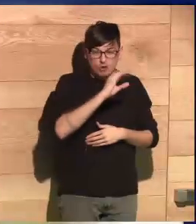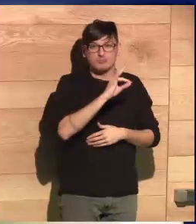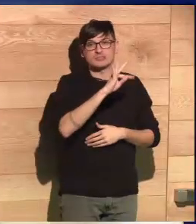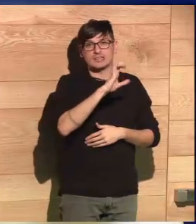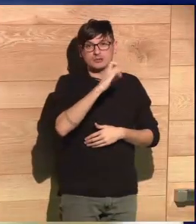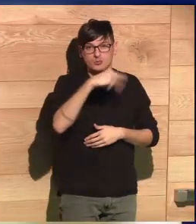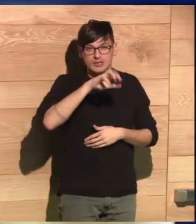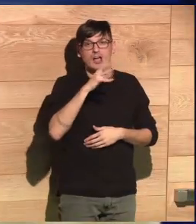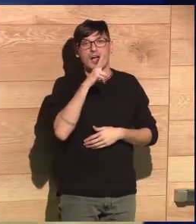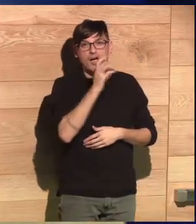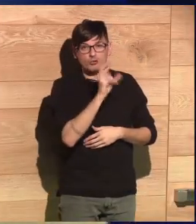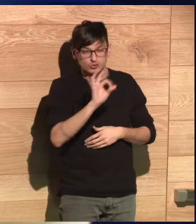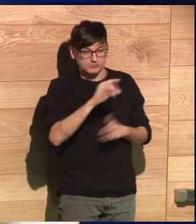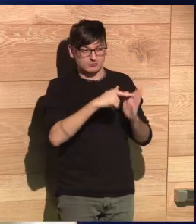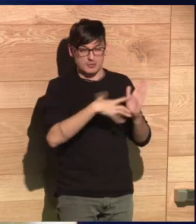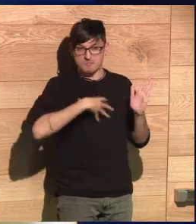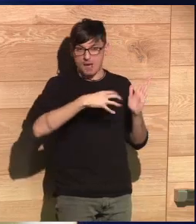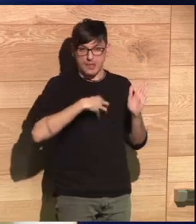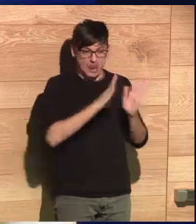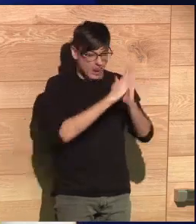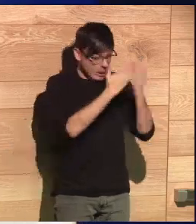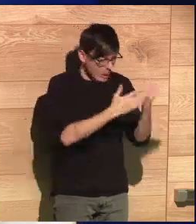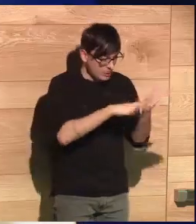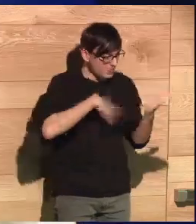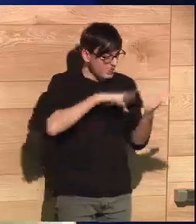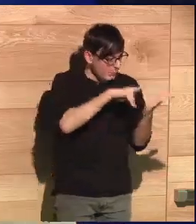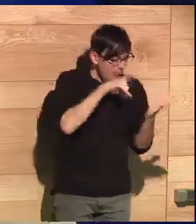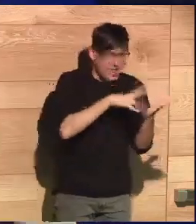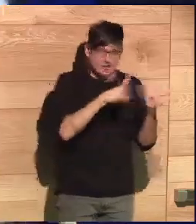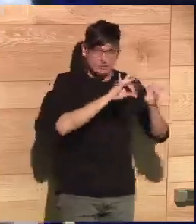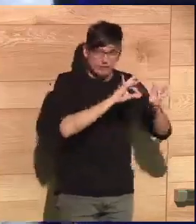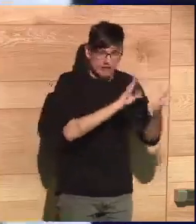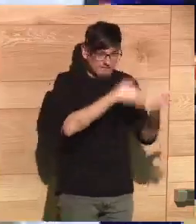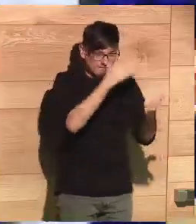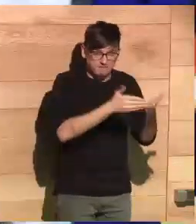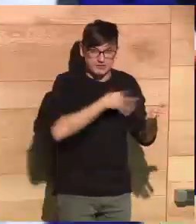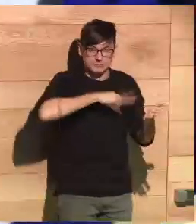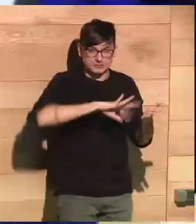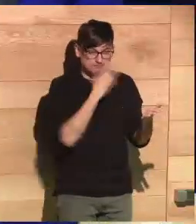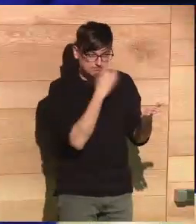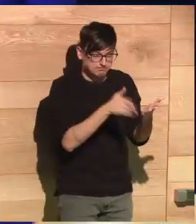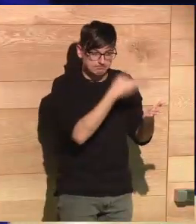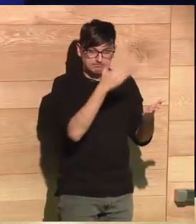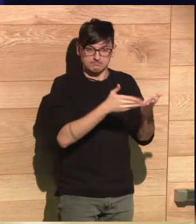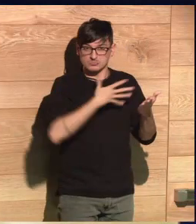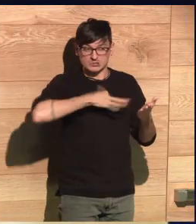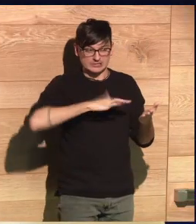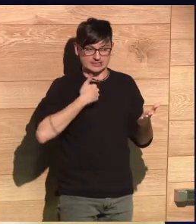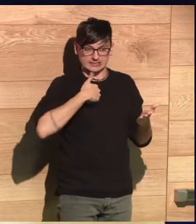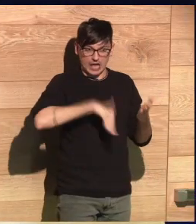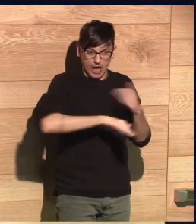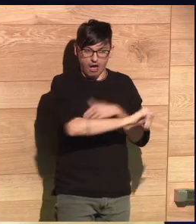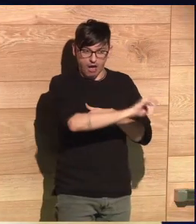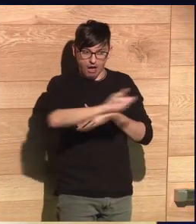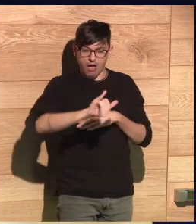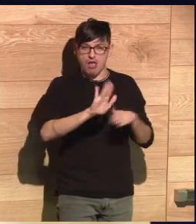este formato tan maravilloso, en papel, se puede tocar, se puede oler, se puede manosear. Y ya está disponible